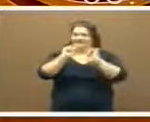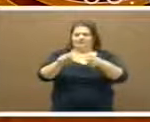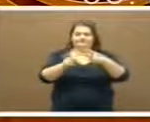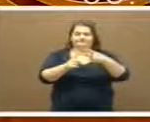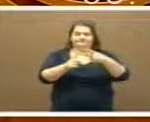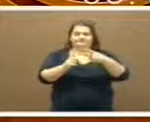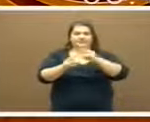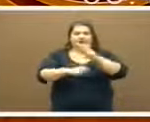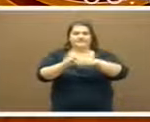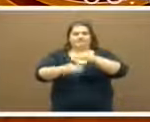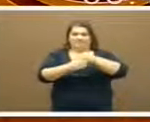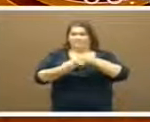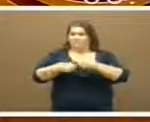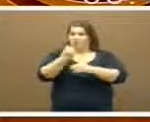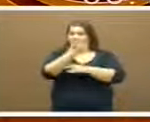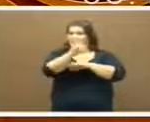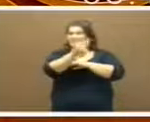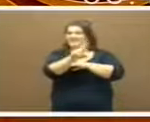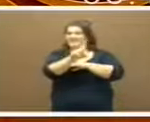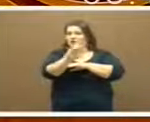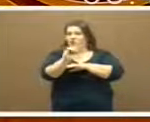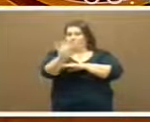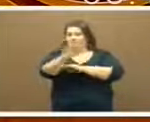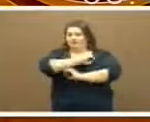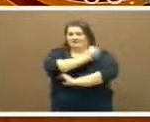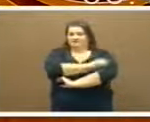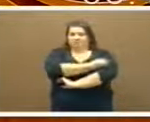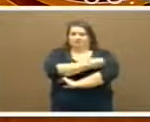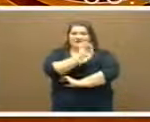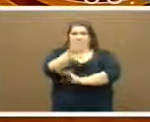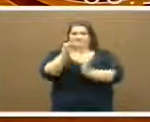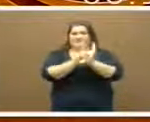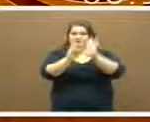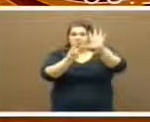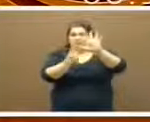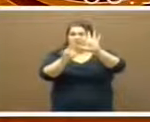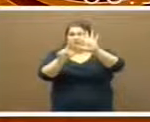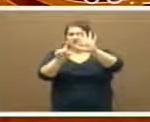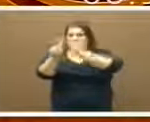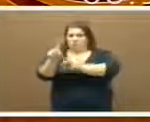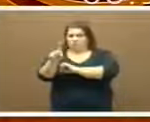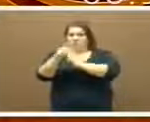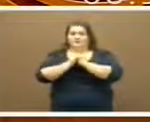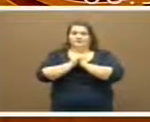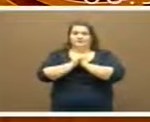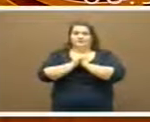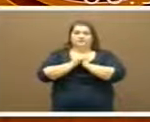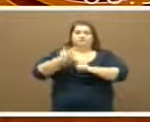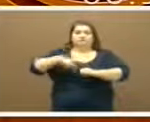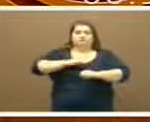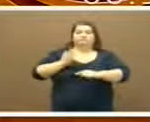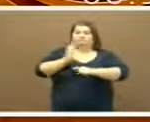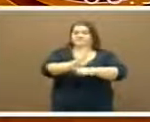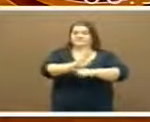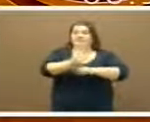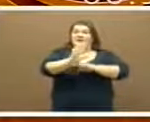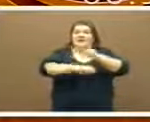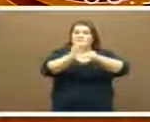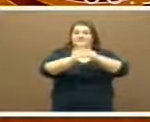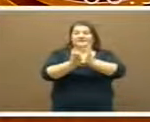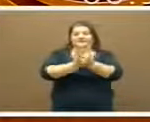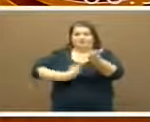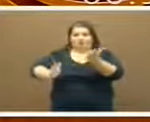segunda de las enmiendas planteadas, la número 104, con registro de entrada 14.861, vamos a presentar una enmienda